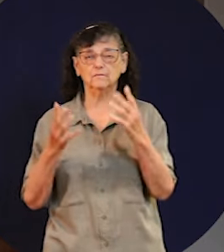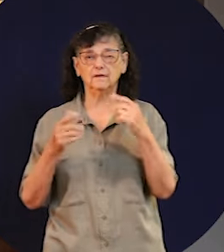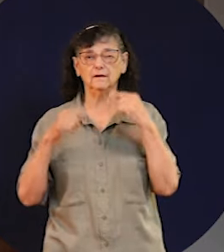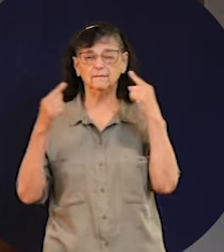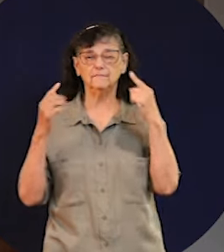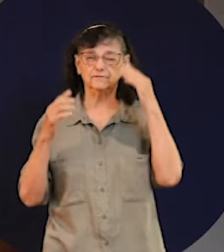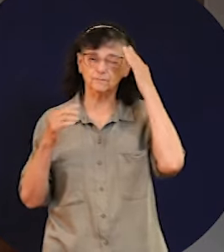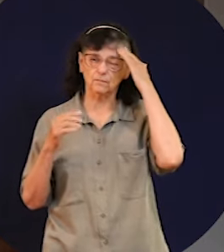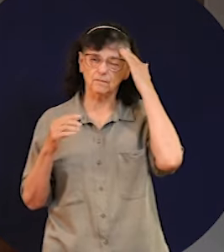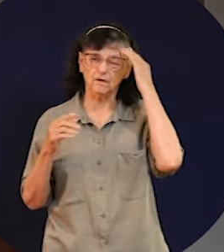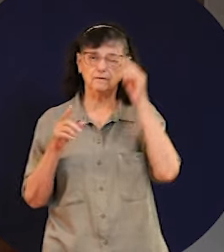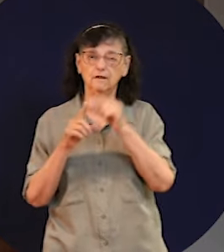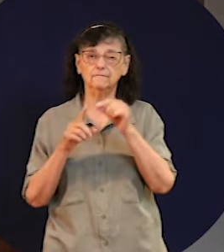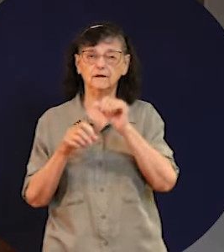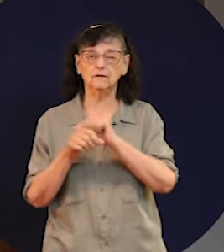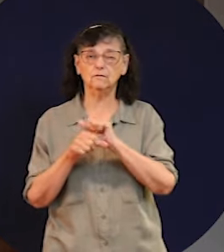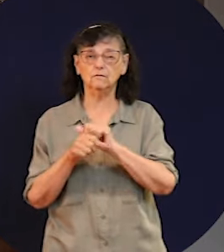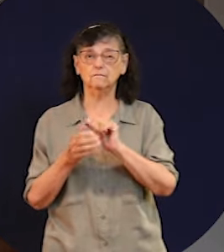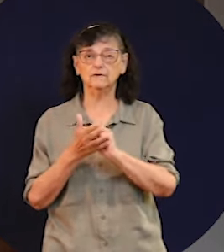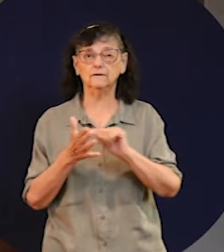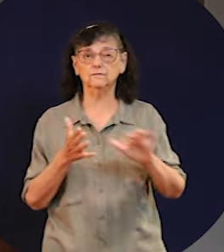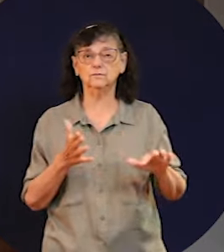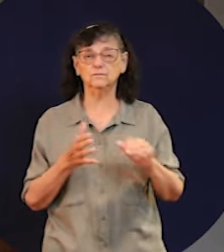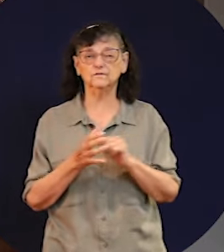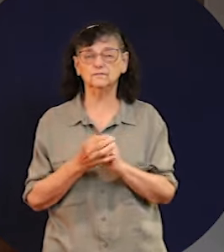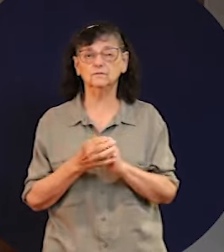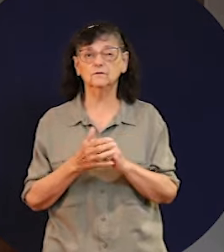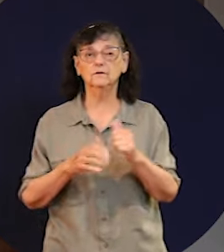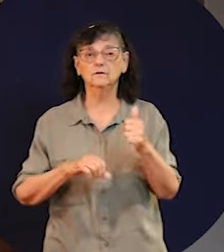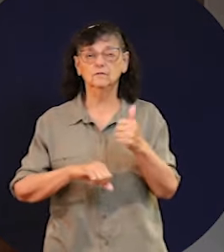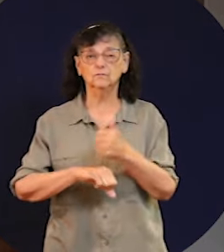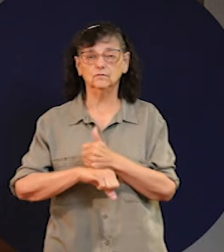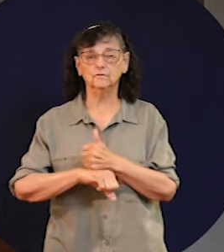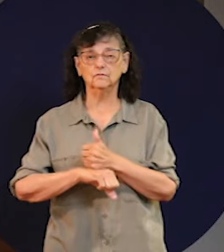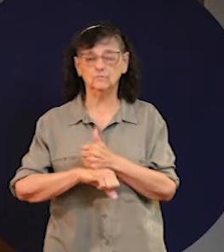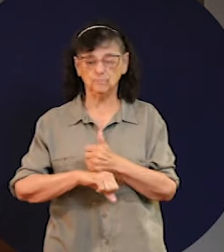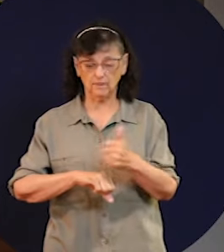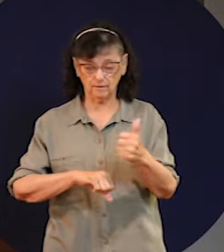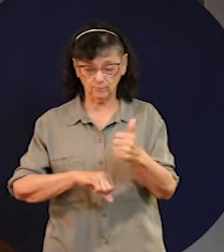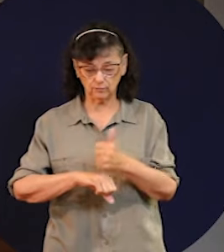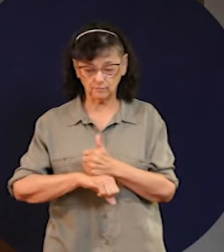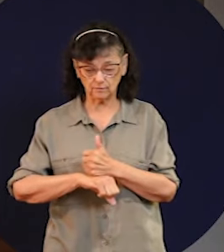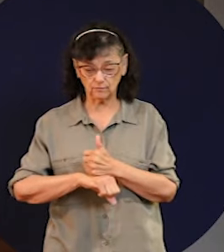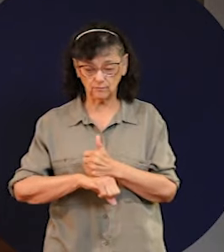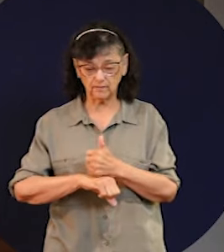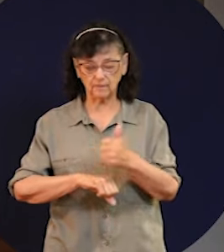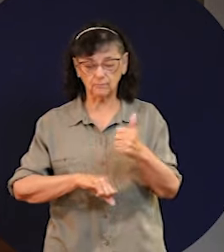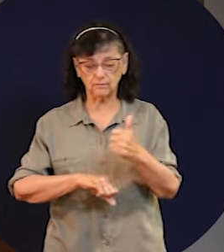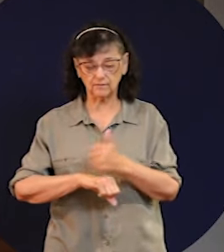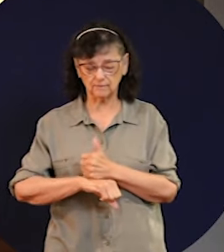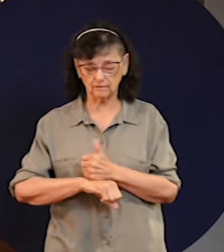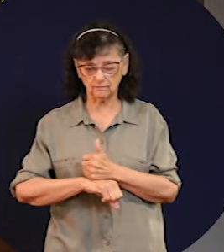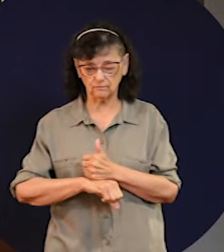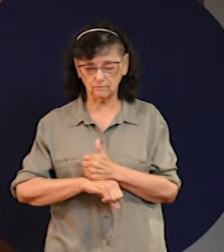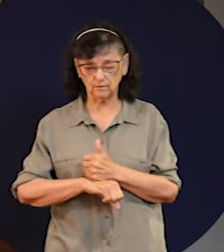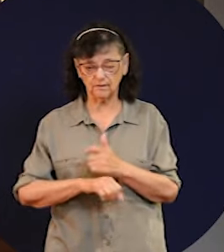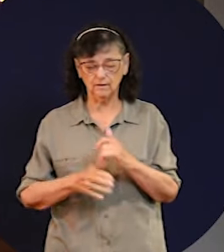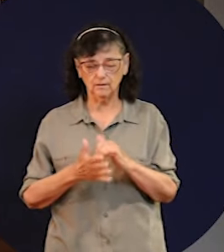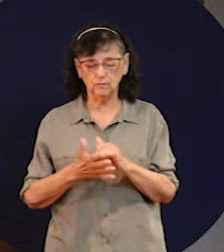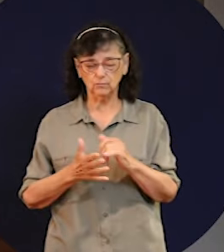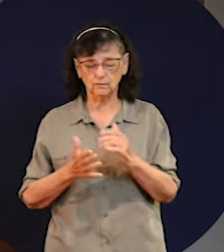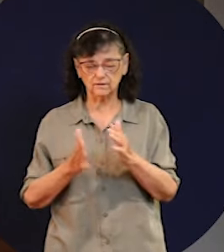de pensamiento, palabra, obra y omisión, por mi culpa, por mi culpa, por mi gran